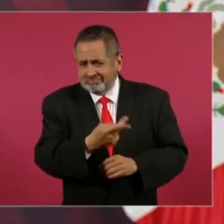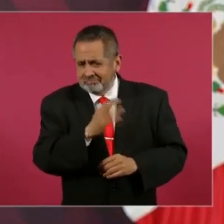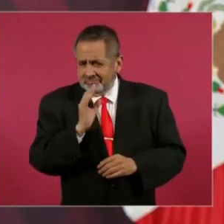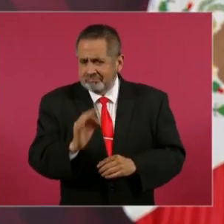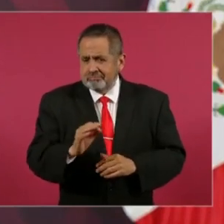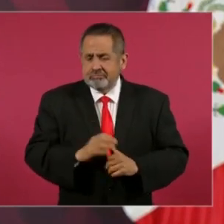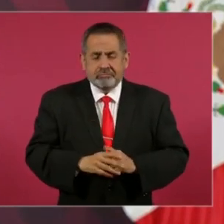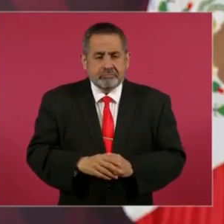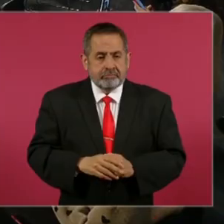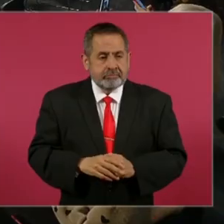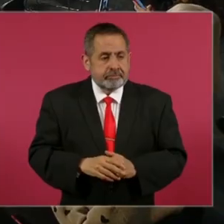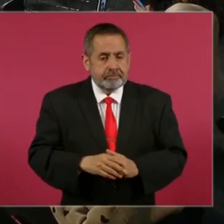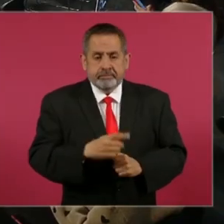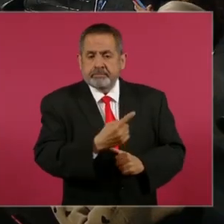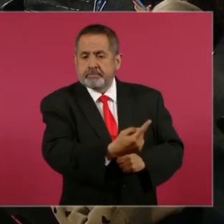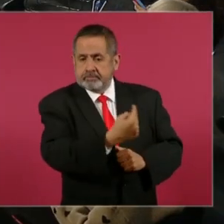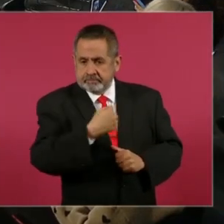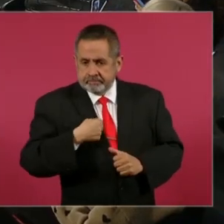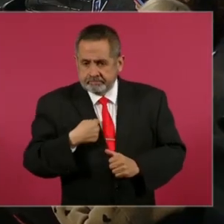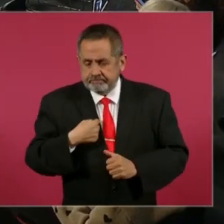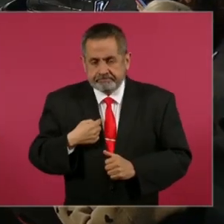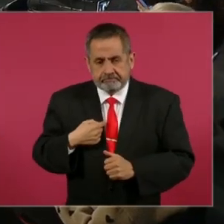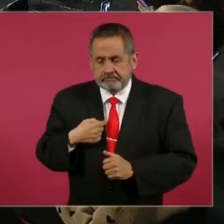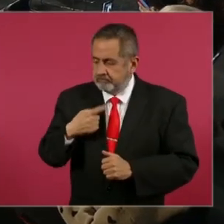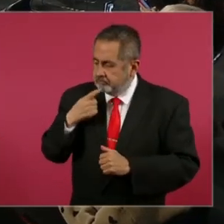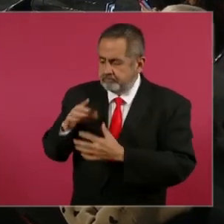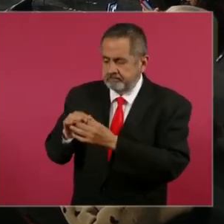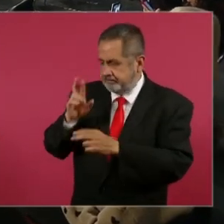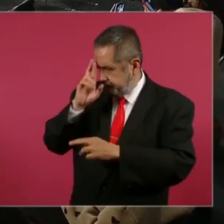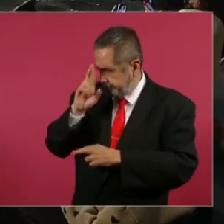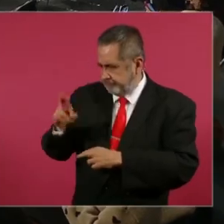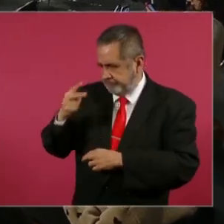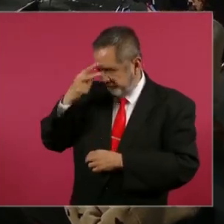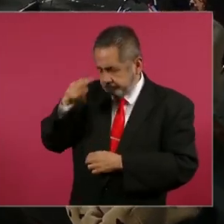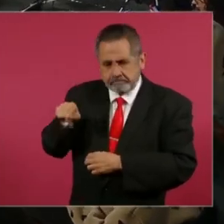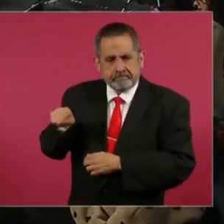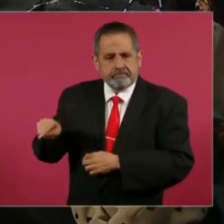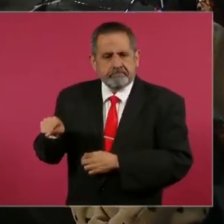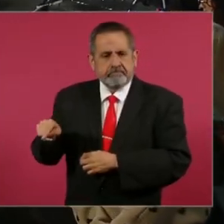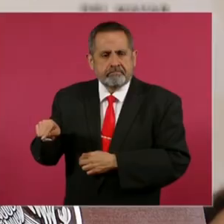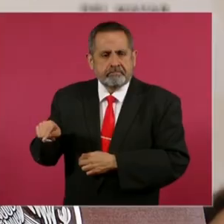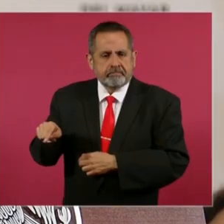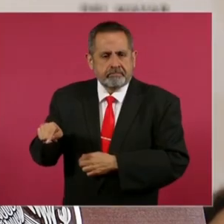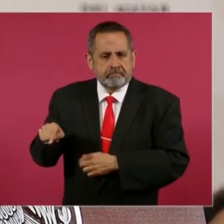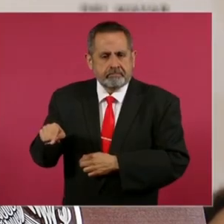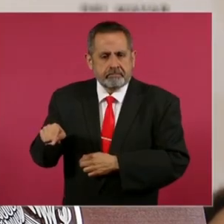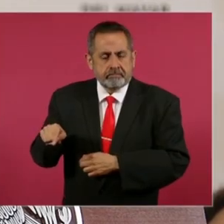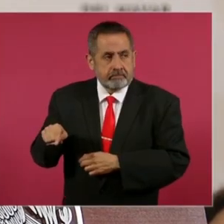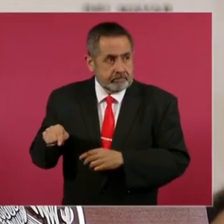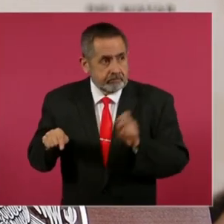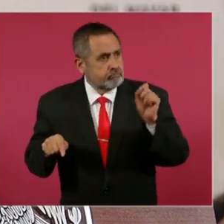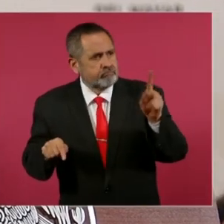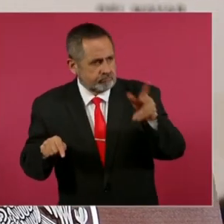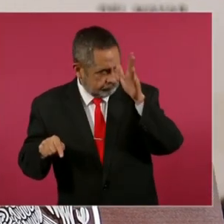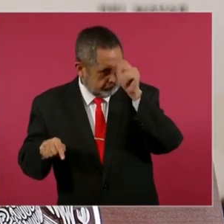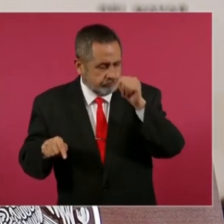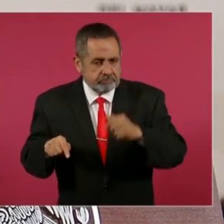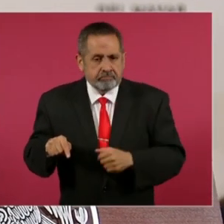Él nos ha dicho que la relación entre México y Estados Unidos, y desde luego que le hemos tomado la